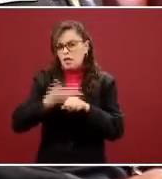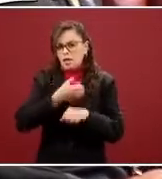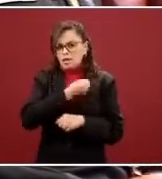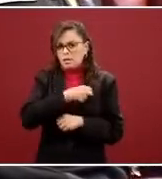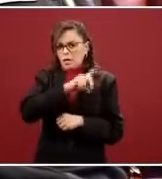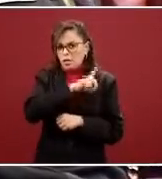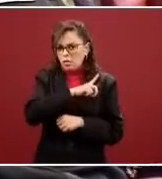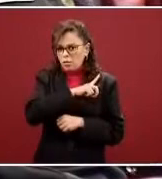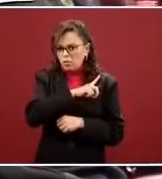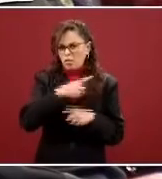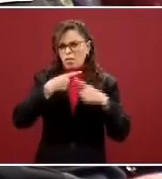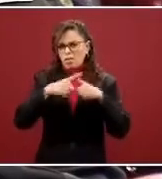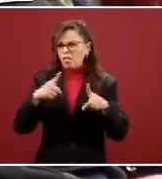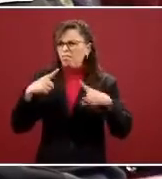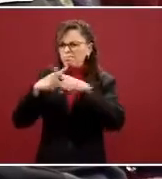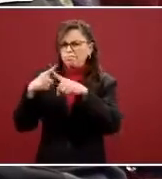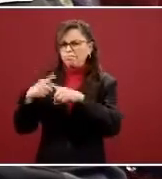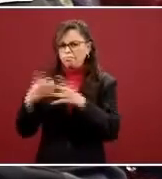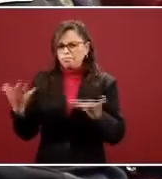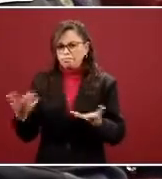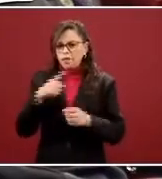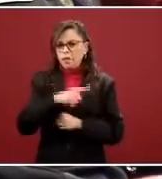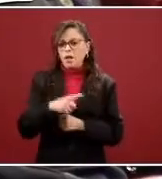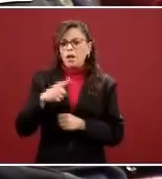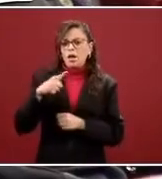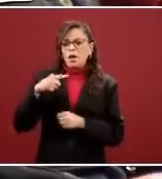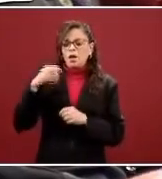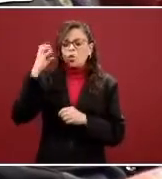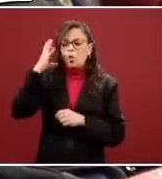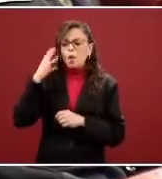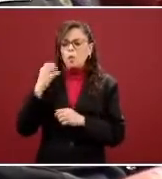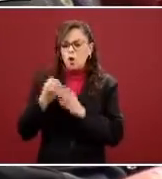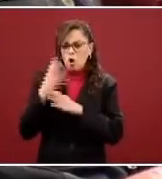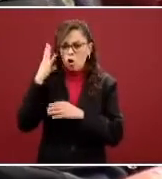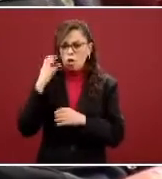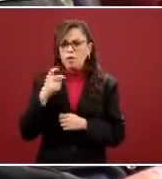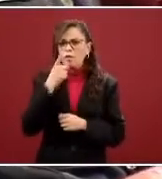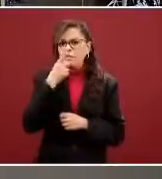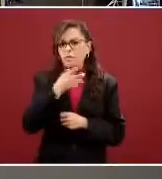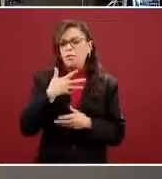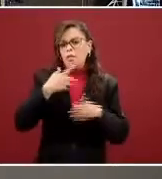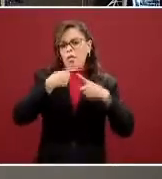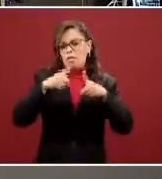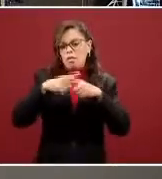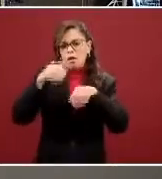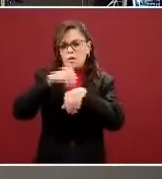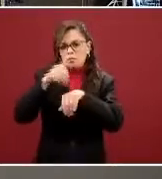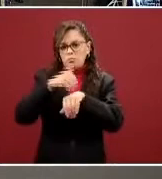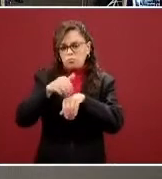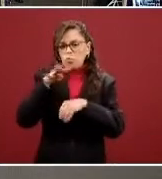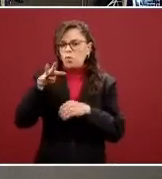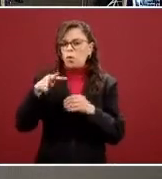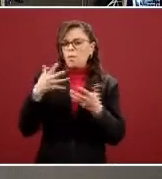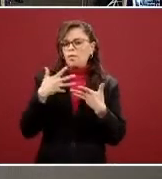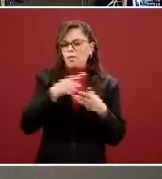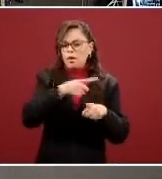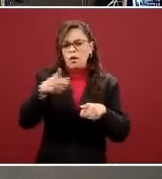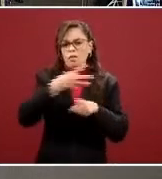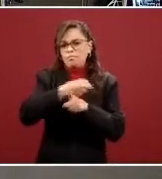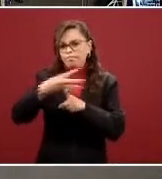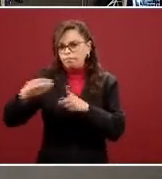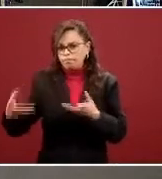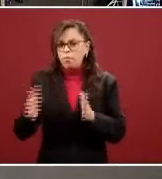registró 14 casos y hoy reporta 19 casos. También si me pueden aclarar qué está pasando. Y no sé